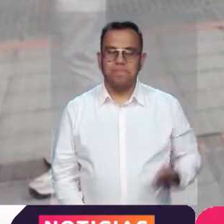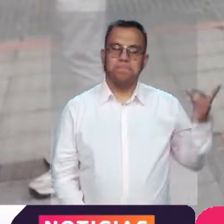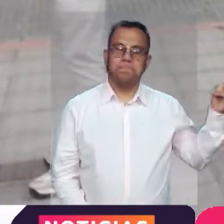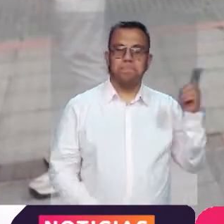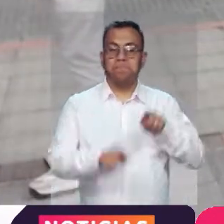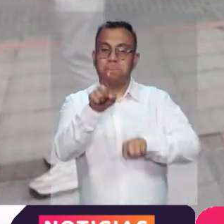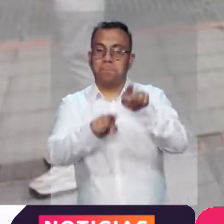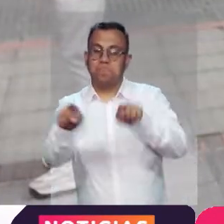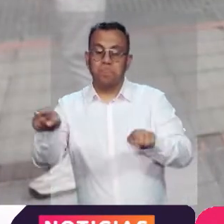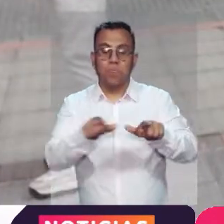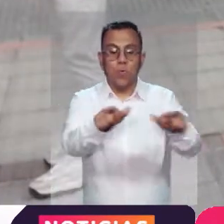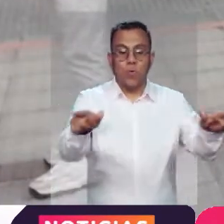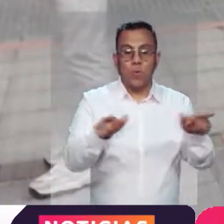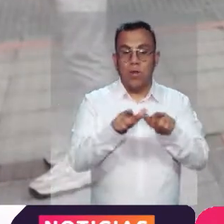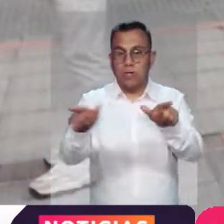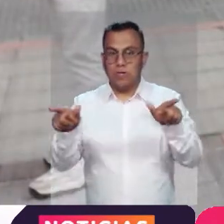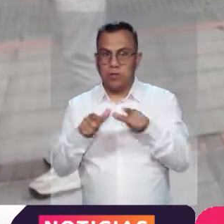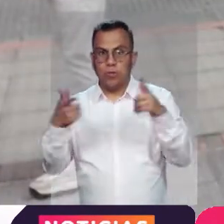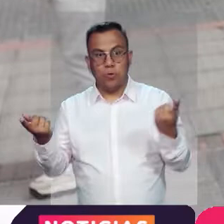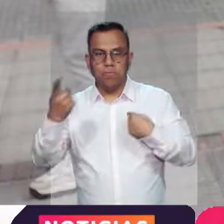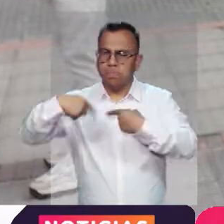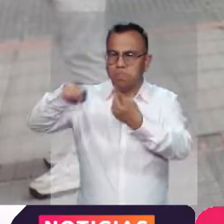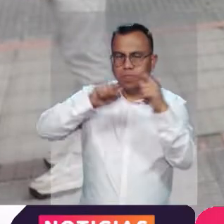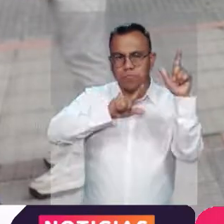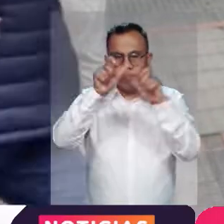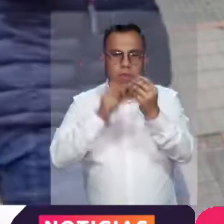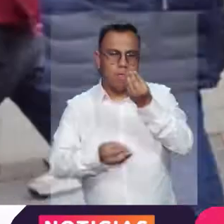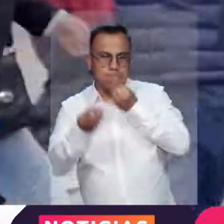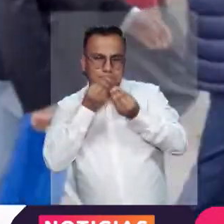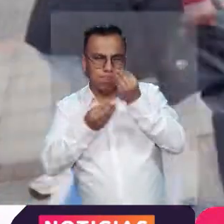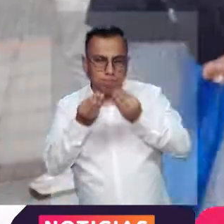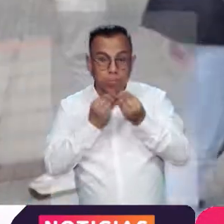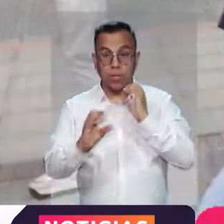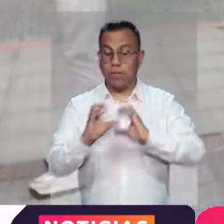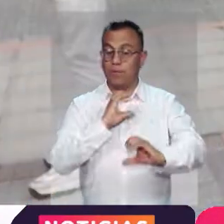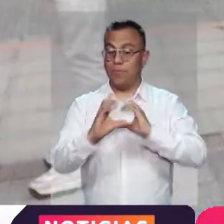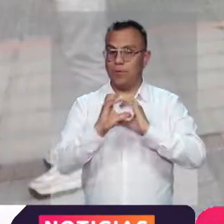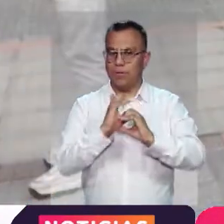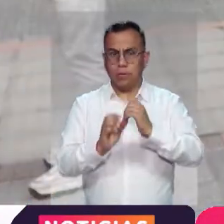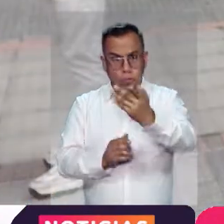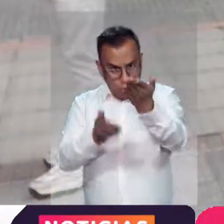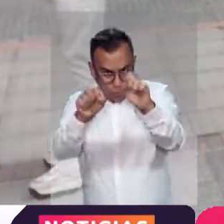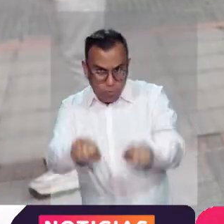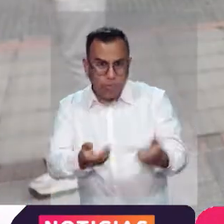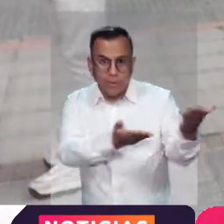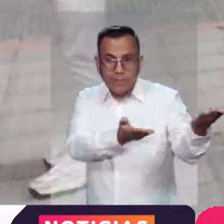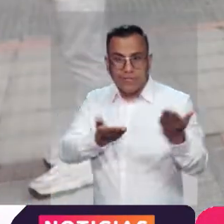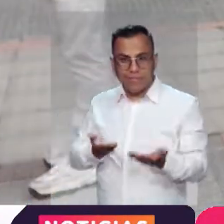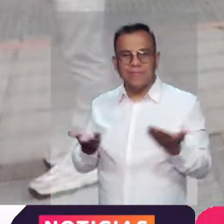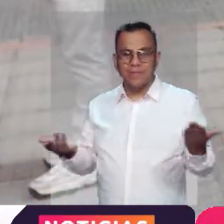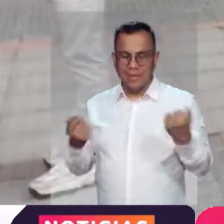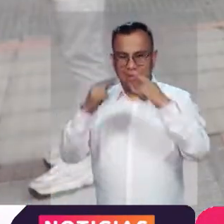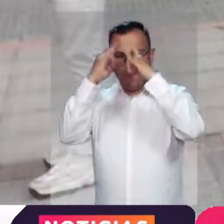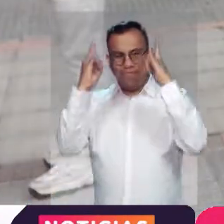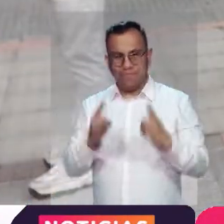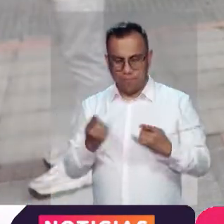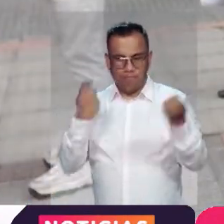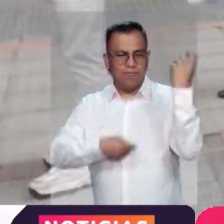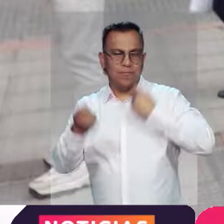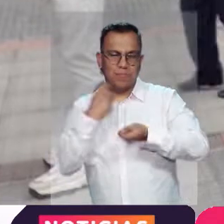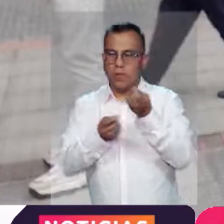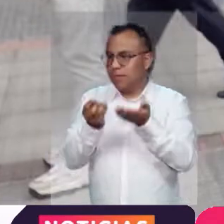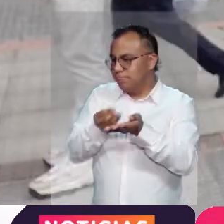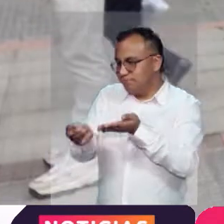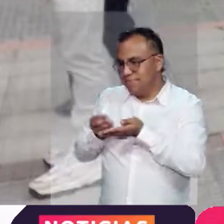Algunos de los sectores económicos concentrados son turismo, belleza, alimentos y comunicaciones, que usted también podrá encontrar en una feria comercial para adquirir